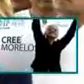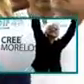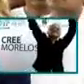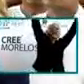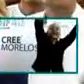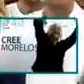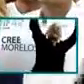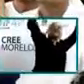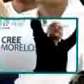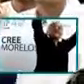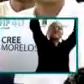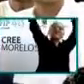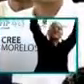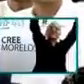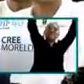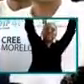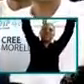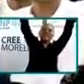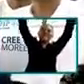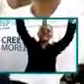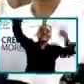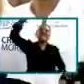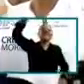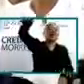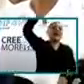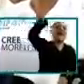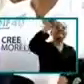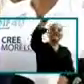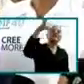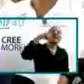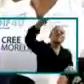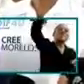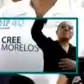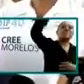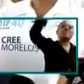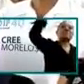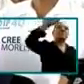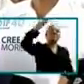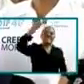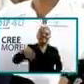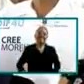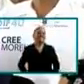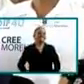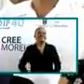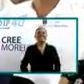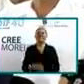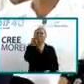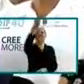hablando? Ah, pues diles... De la pantalla. Estas